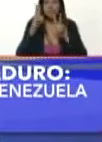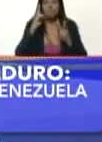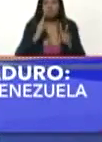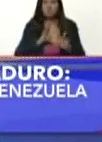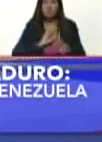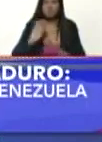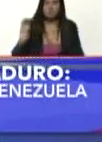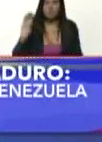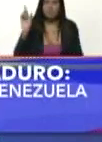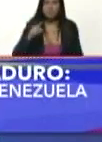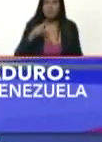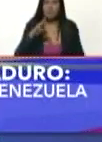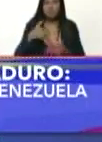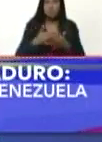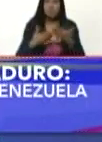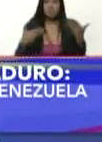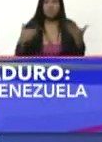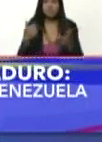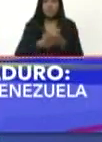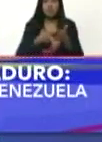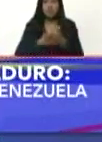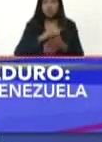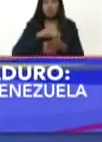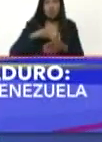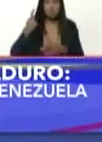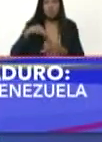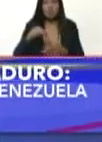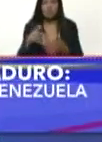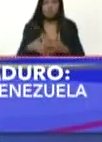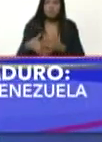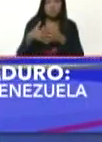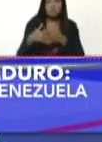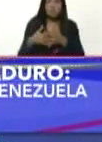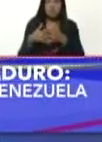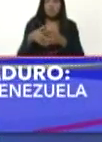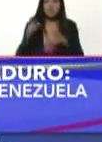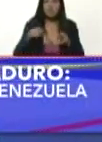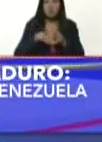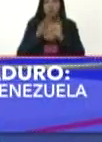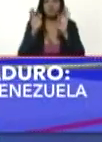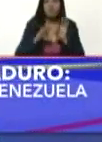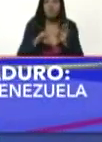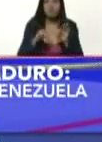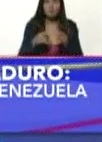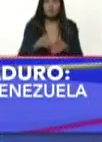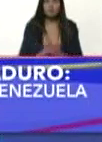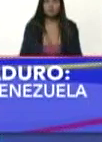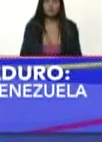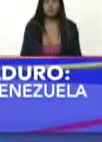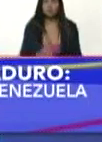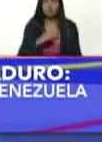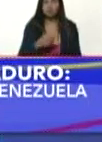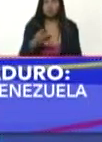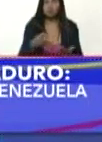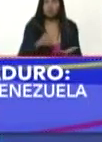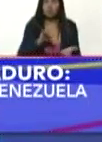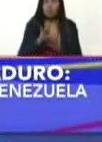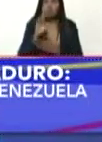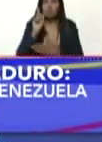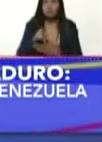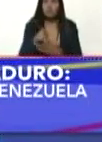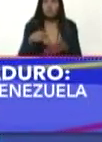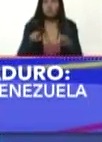nuestra patria en esta inmensa lucha que tenemos contra el imperialismo norteamericano y la doctrina Monroe que ellos han sacado